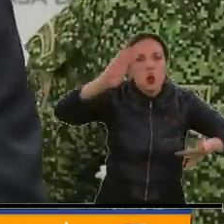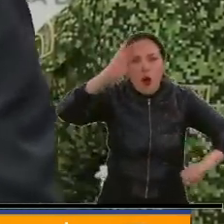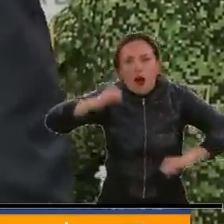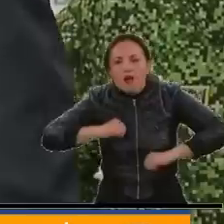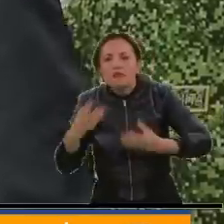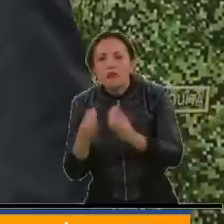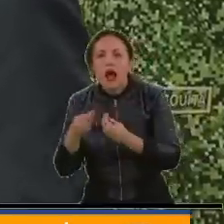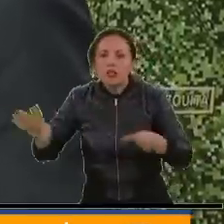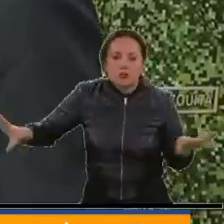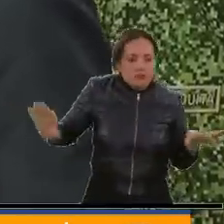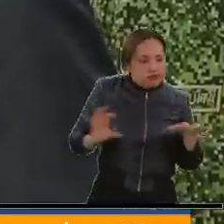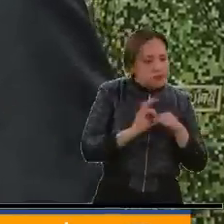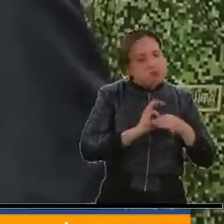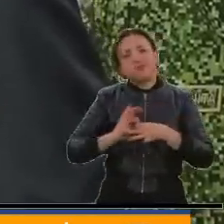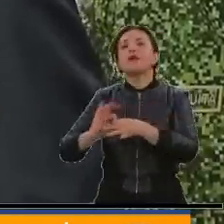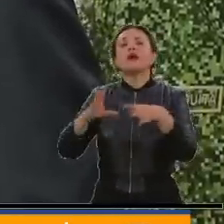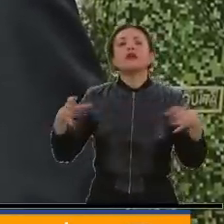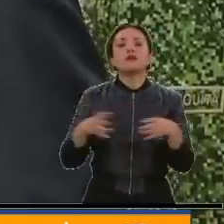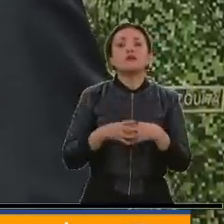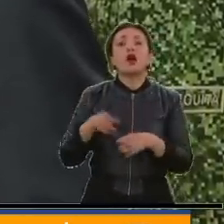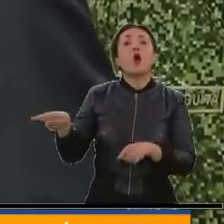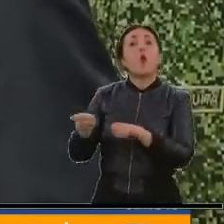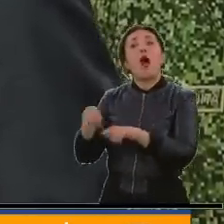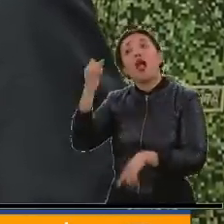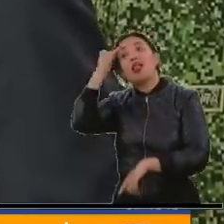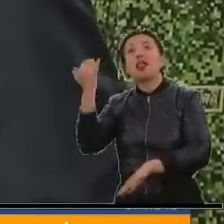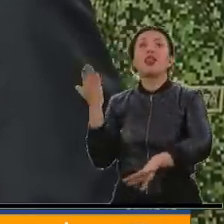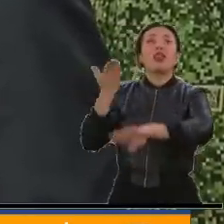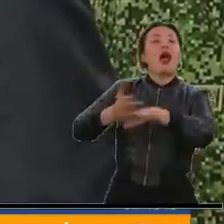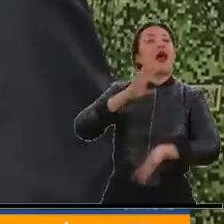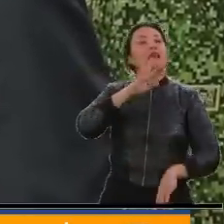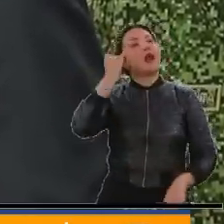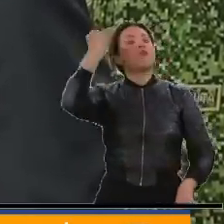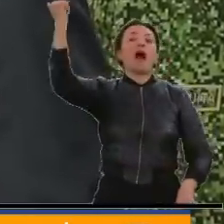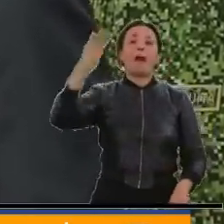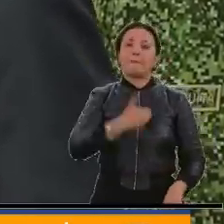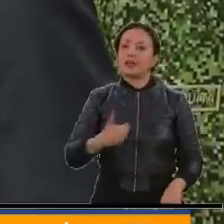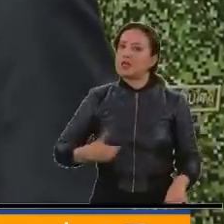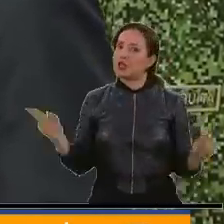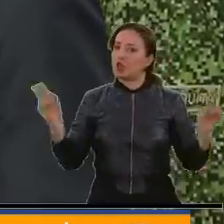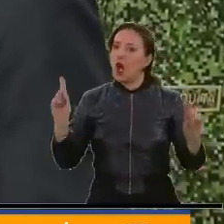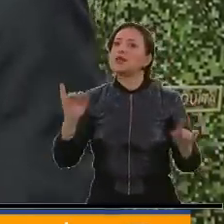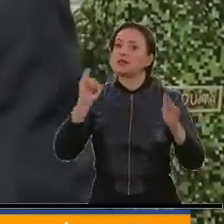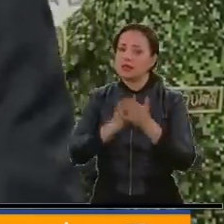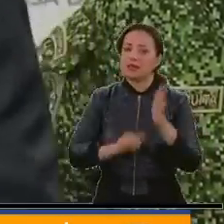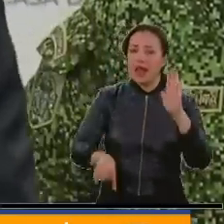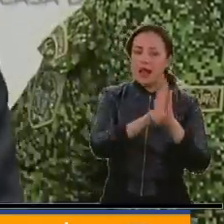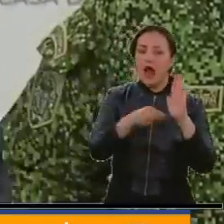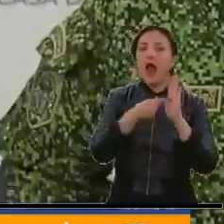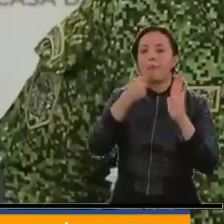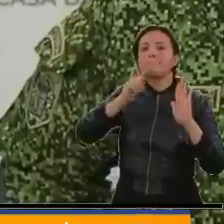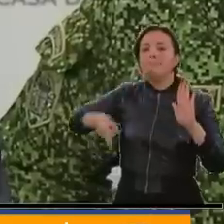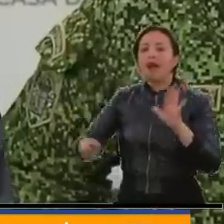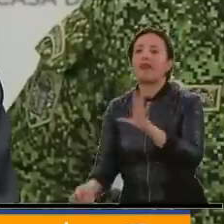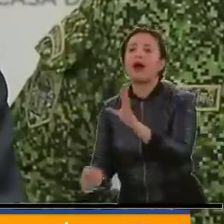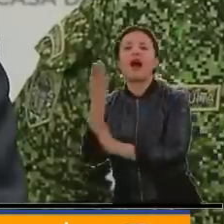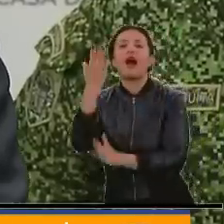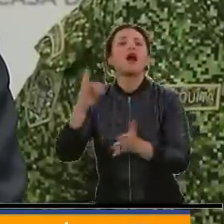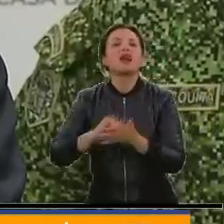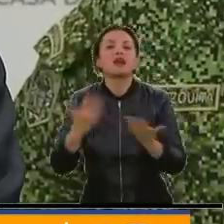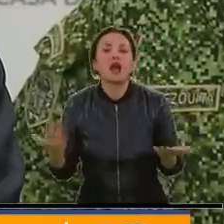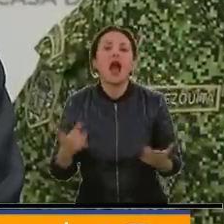de esa instancia. Esa instancia no es un invento presidencial, esa instancia es de creación legal. El presidente lo que hizo fue